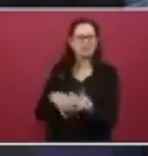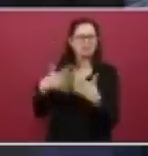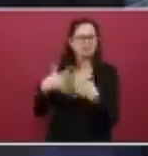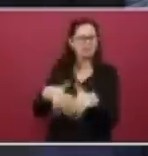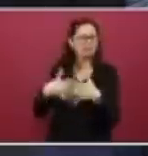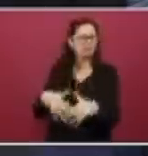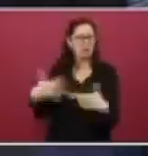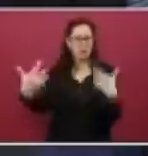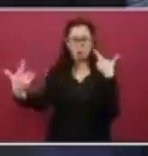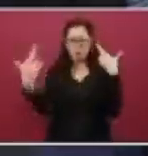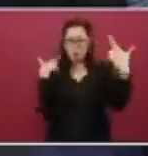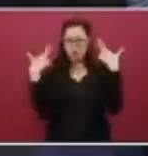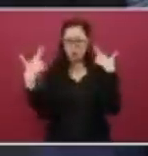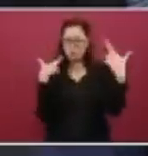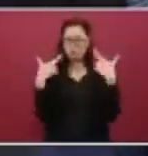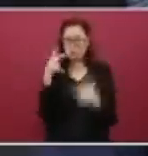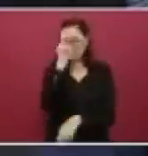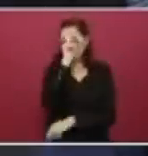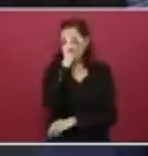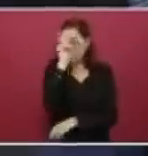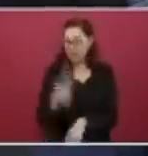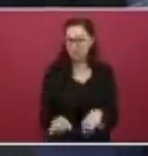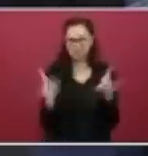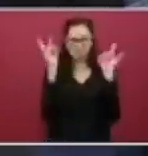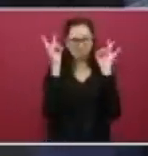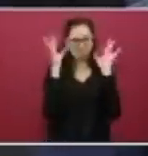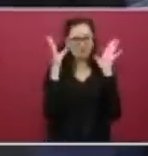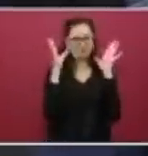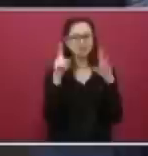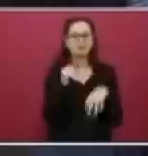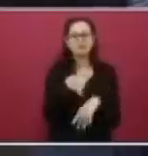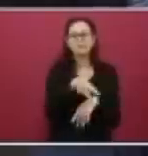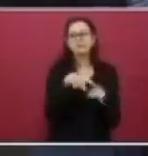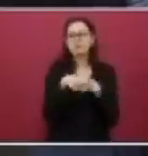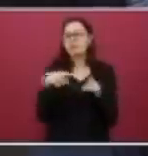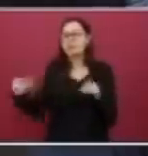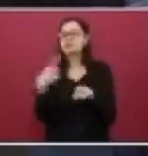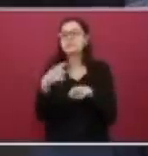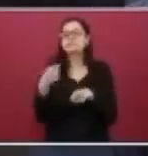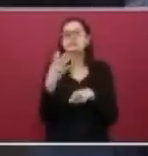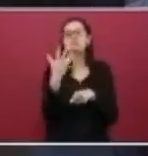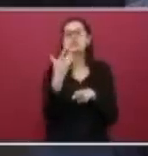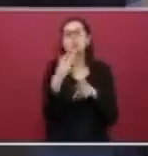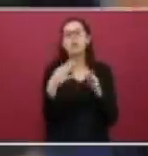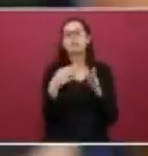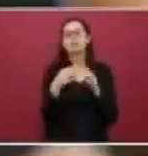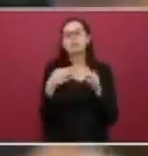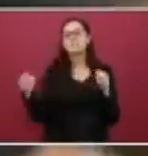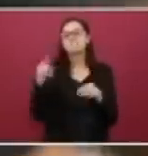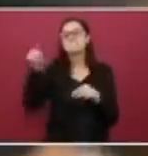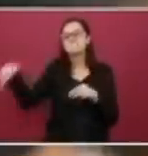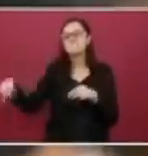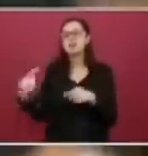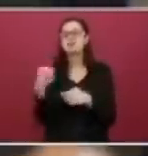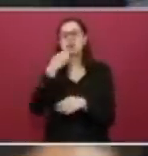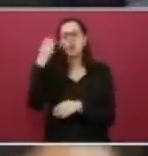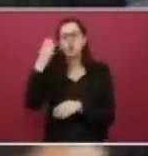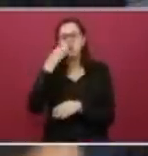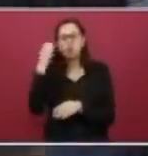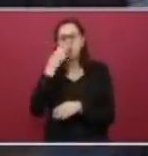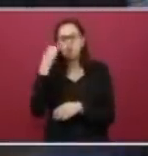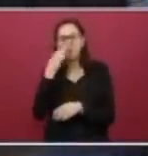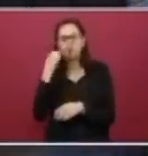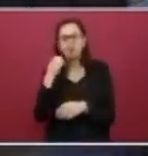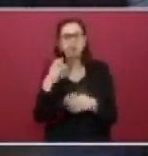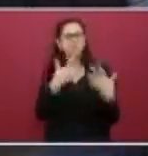hay una escuela una escuela a menos de 150 metros de la termoeléctrica y los niños comenzaron a gritar